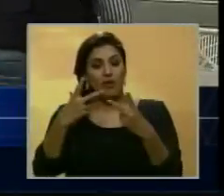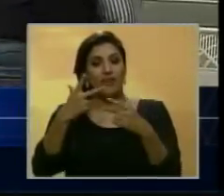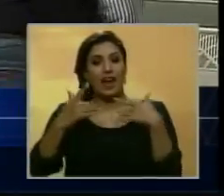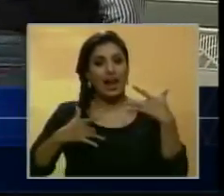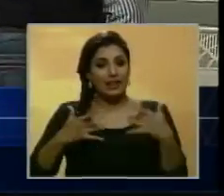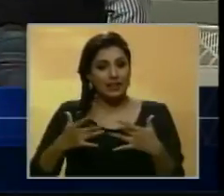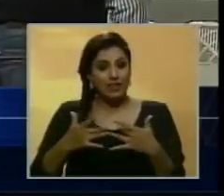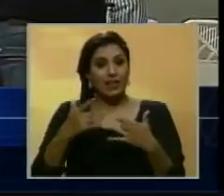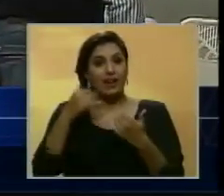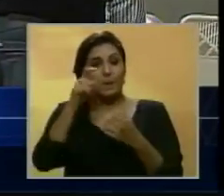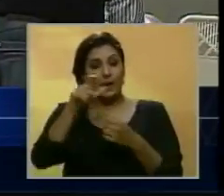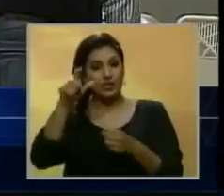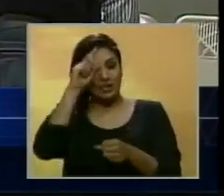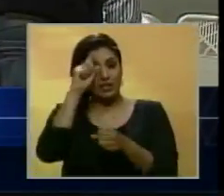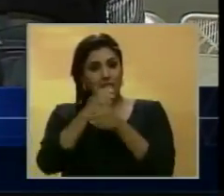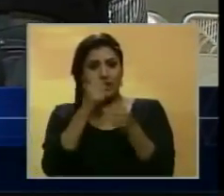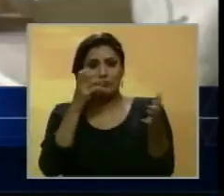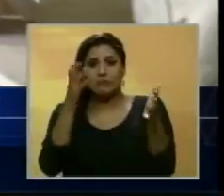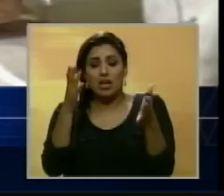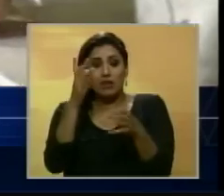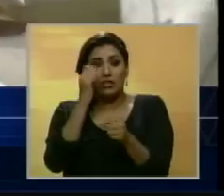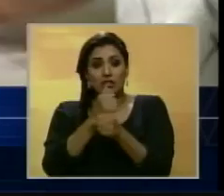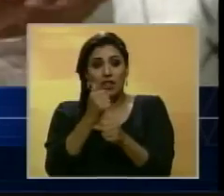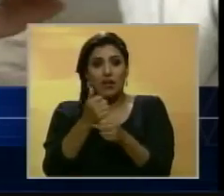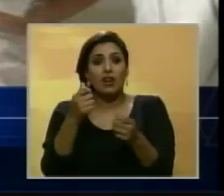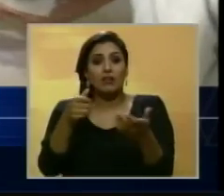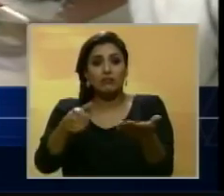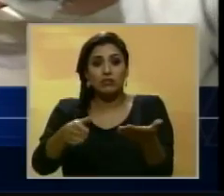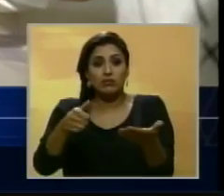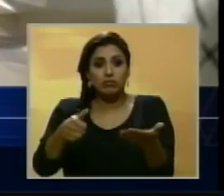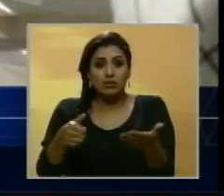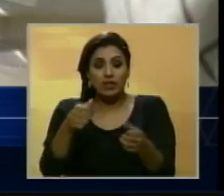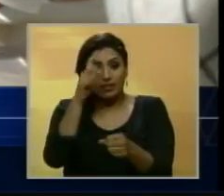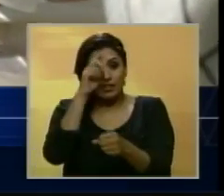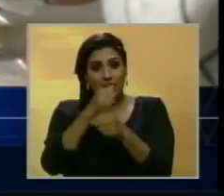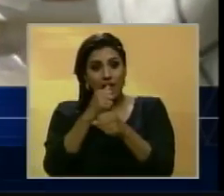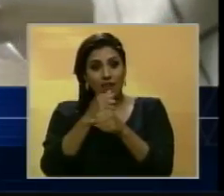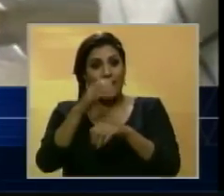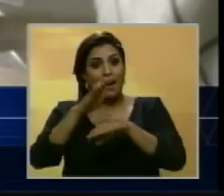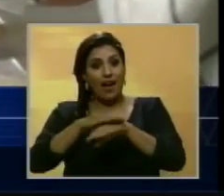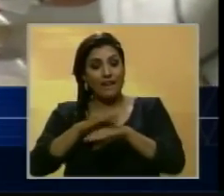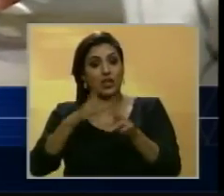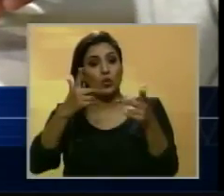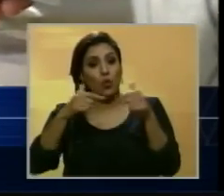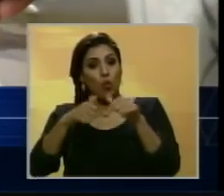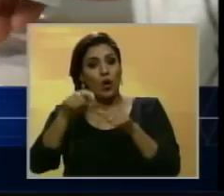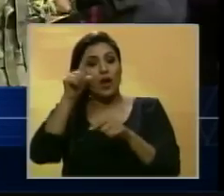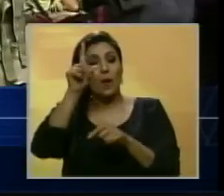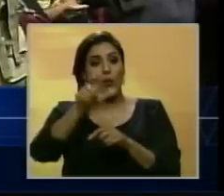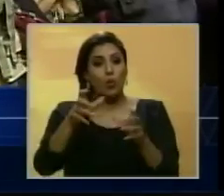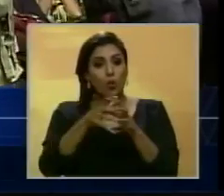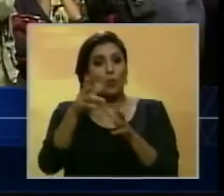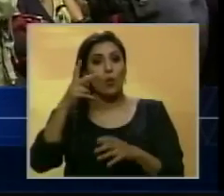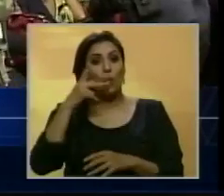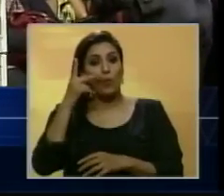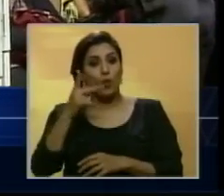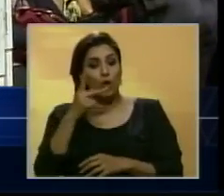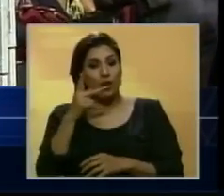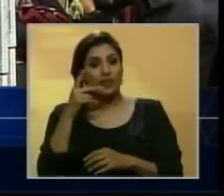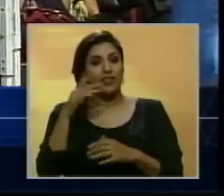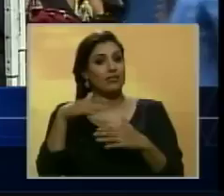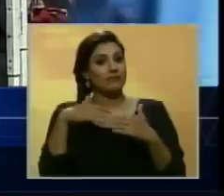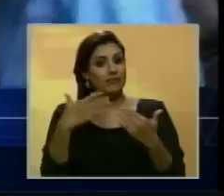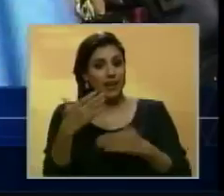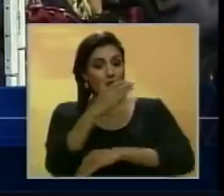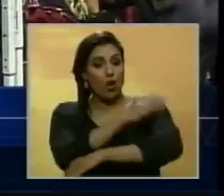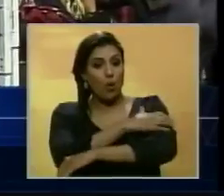actividad. Funcionarios que prestan sus servicios para cumplir con esta fase de solicitud hecha por una parcialidad política, en este